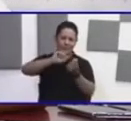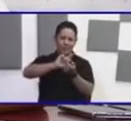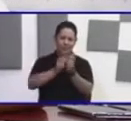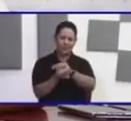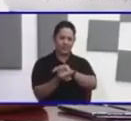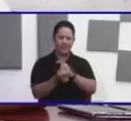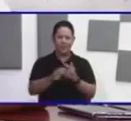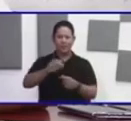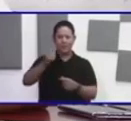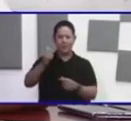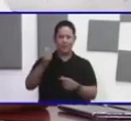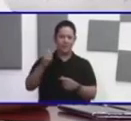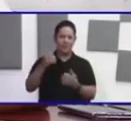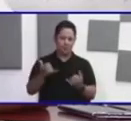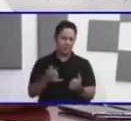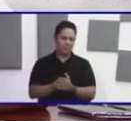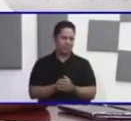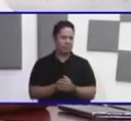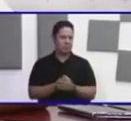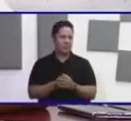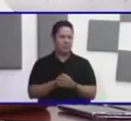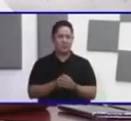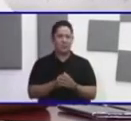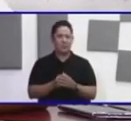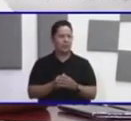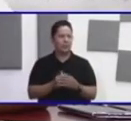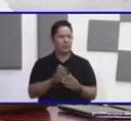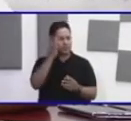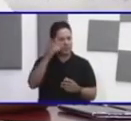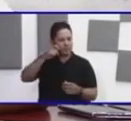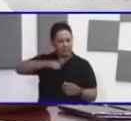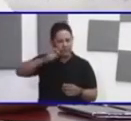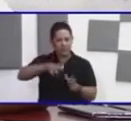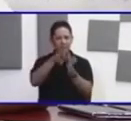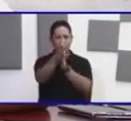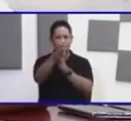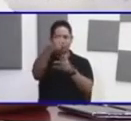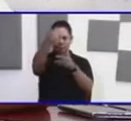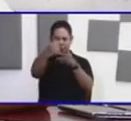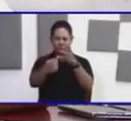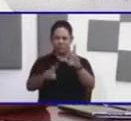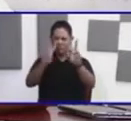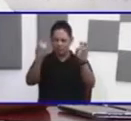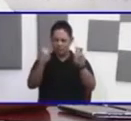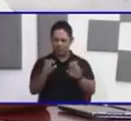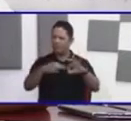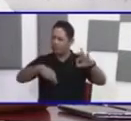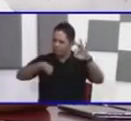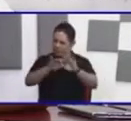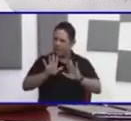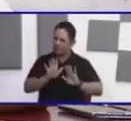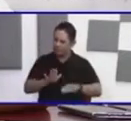estamos haciendo hoy jueves, porque necesitábamos hacer anuncios importantes como ya ustedes